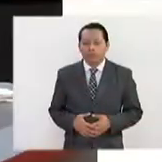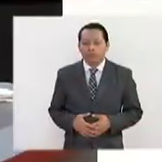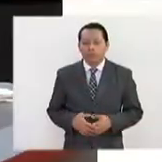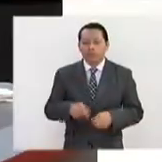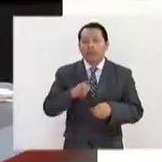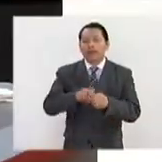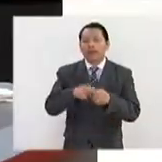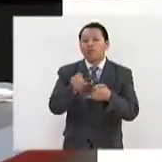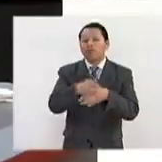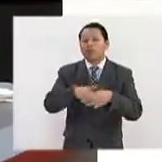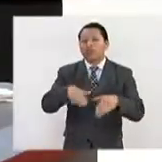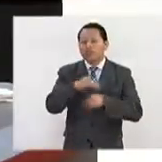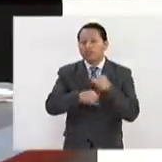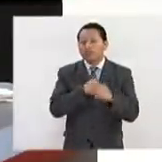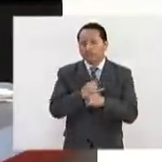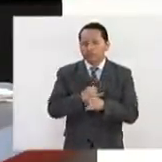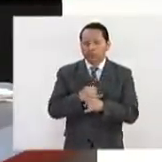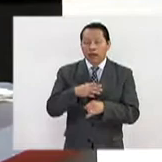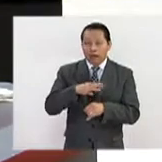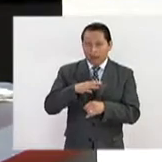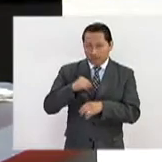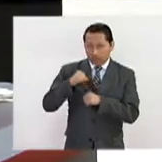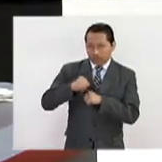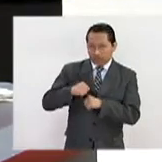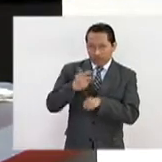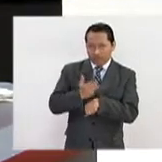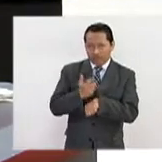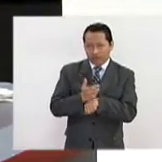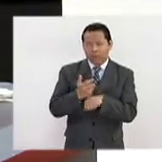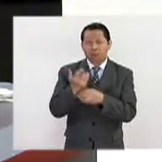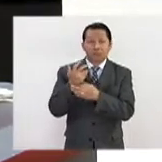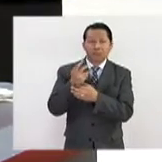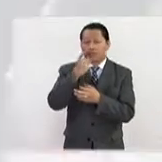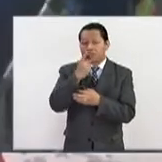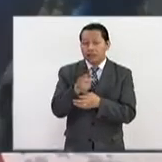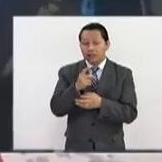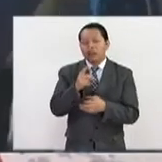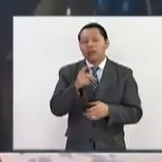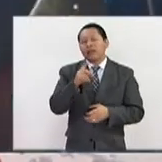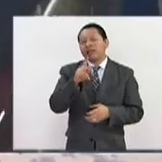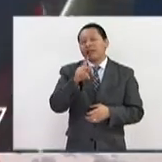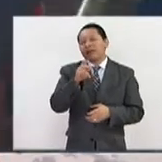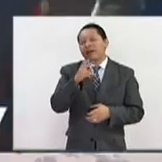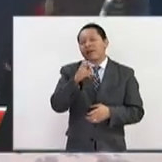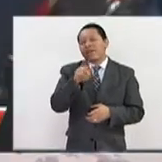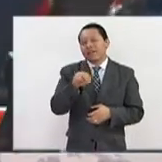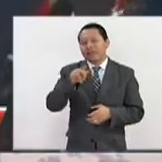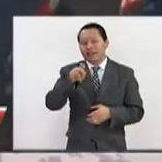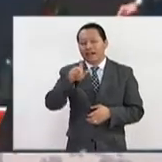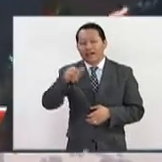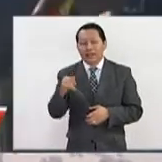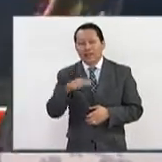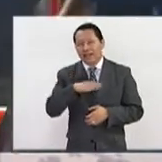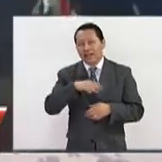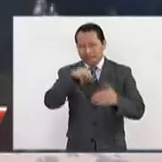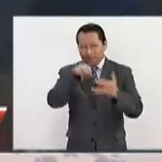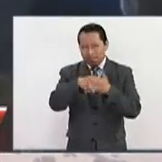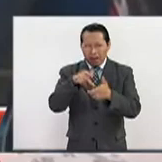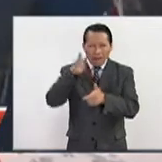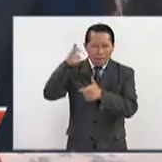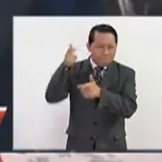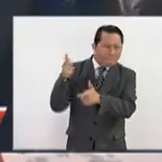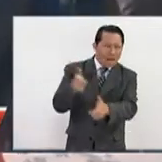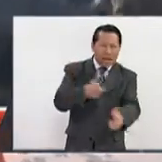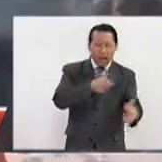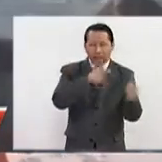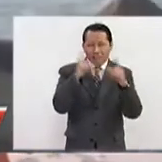En información internacional, las autoridades de los Estados Unidos informaron que Devin Kelly, el responsable de la matanza ocurrida en una iglesia